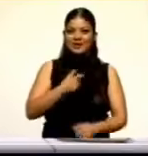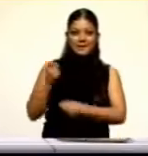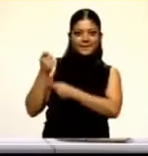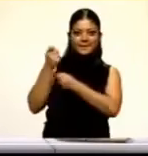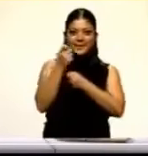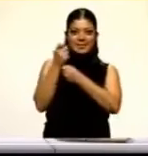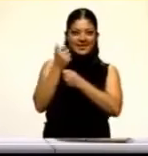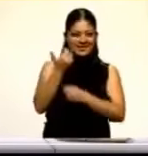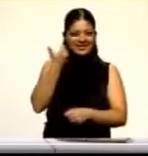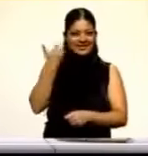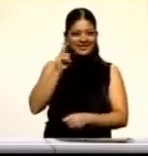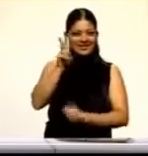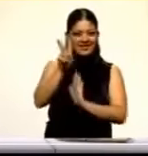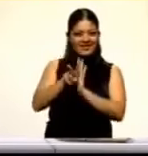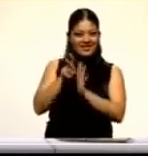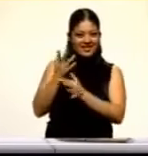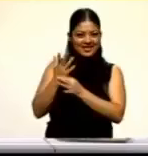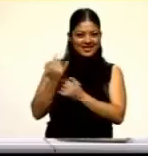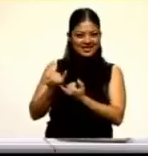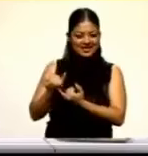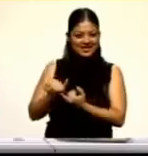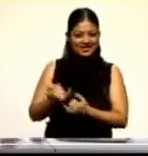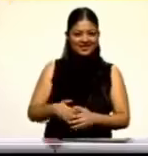cometa como el del video?